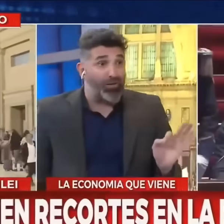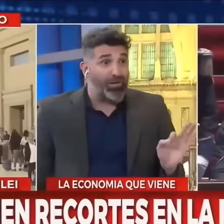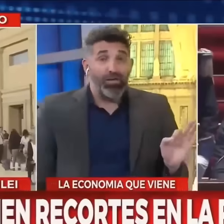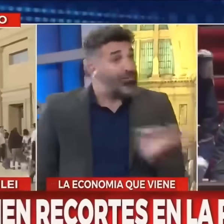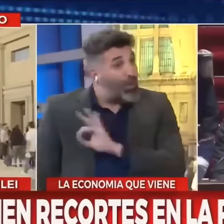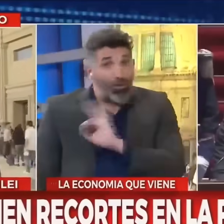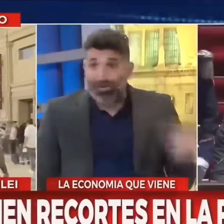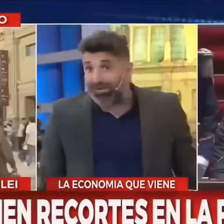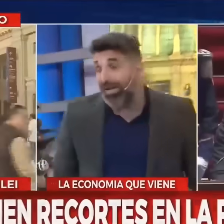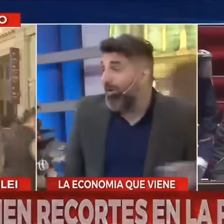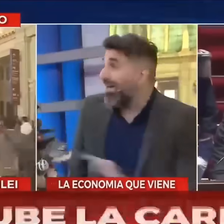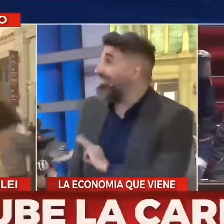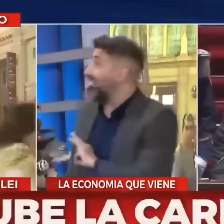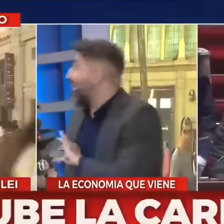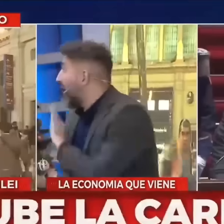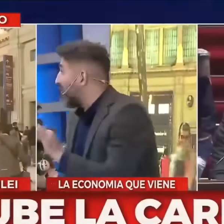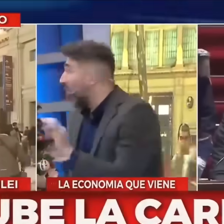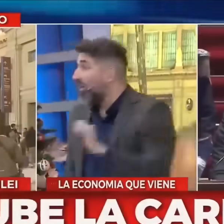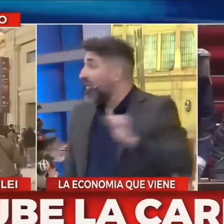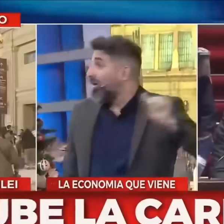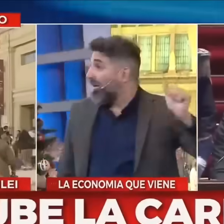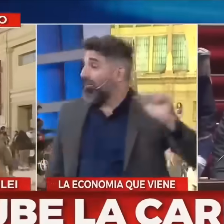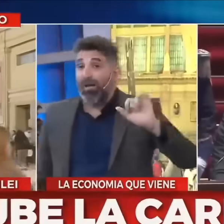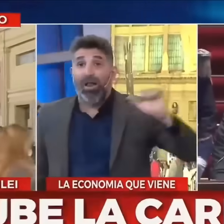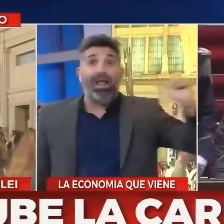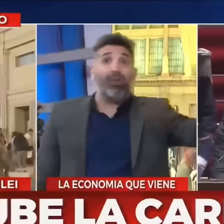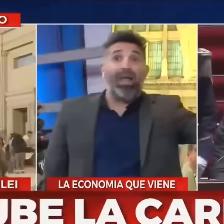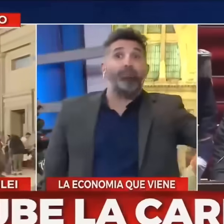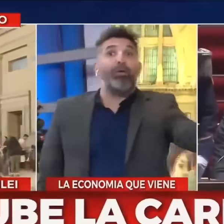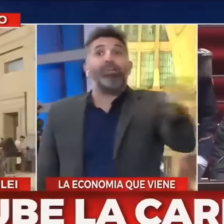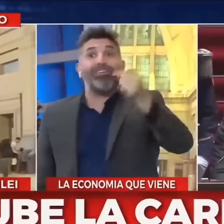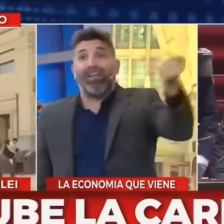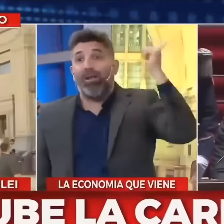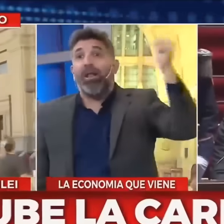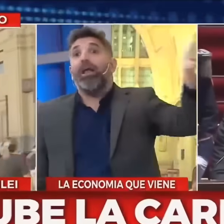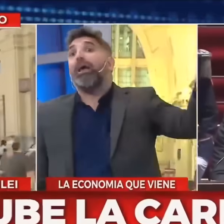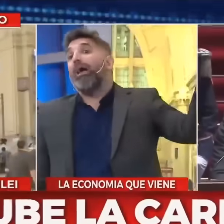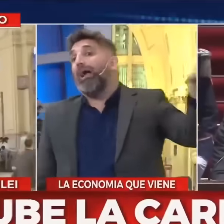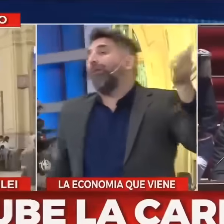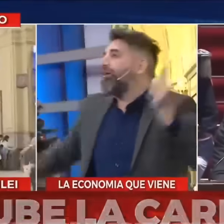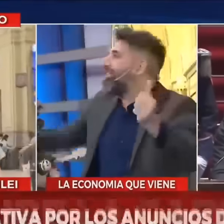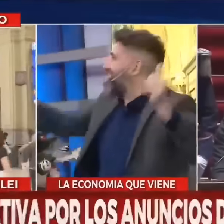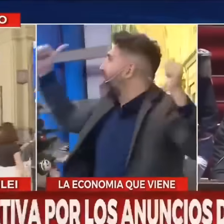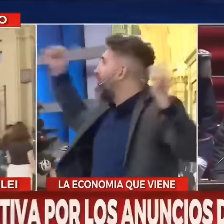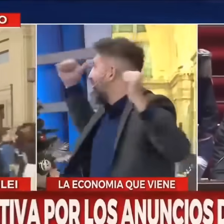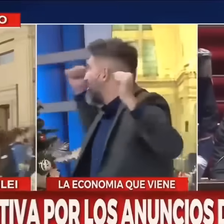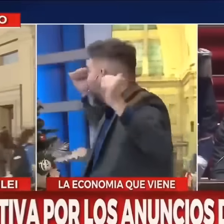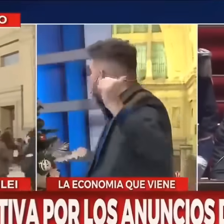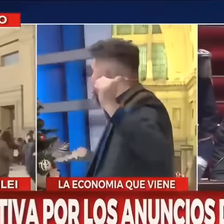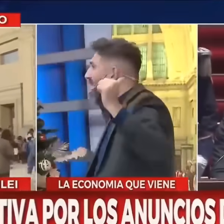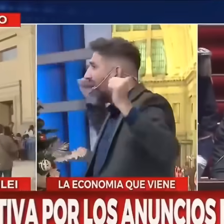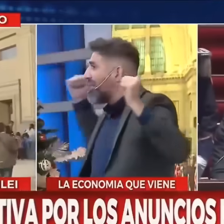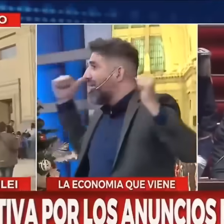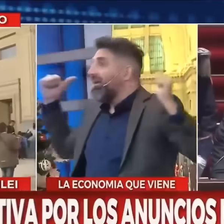con cargos eh toda con ministerio la casta está laburando eh per el peronista se acomodó en